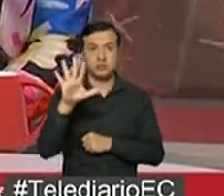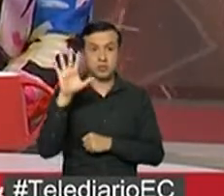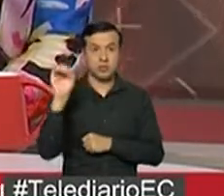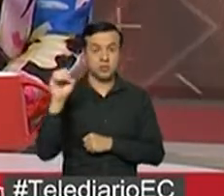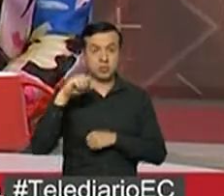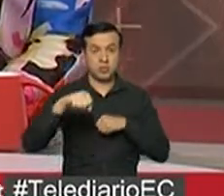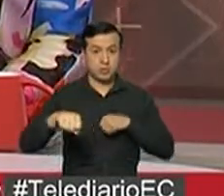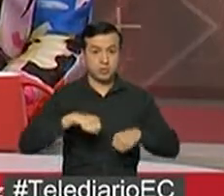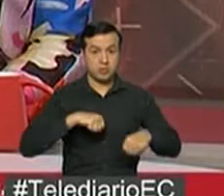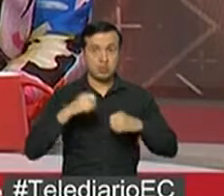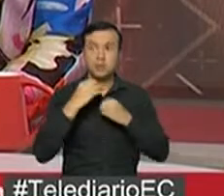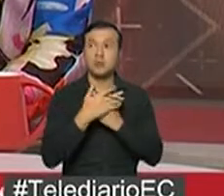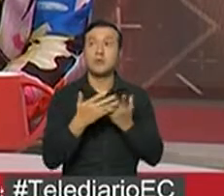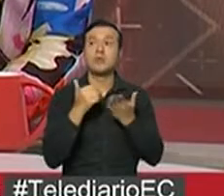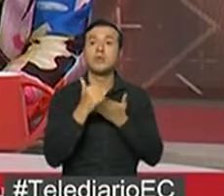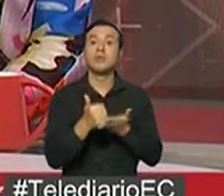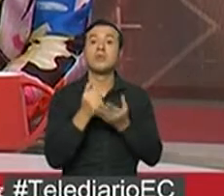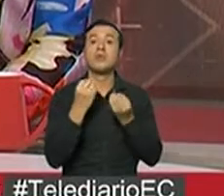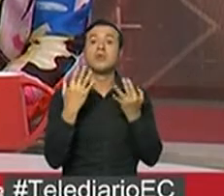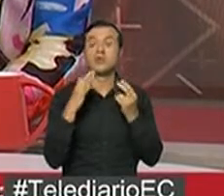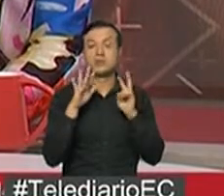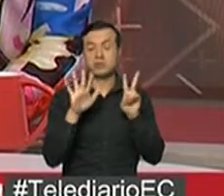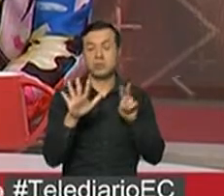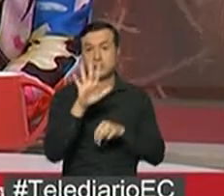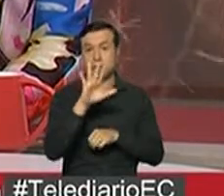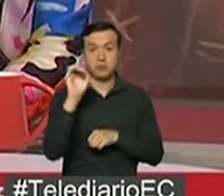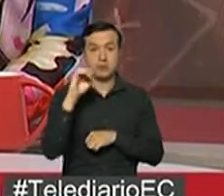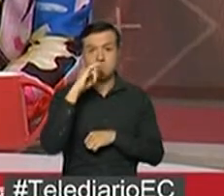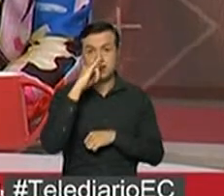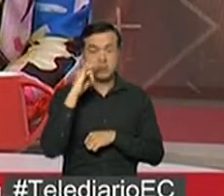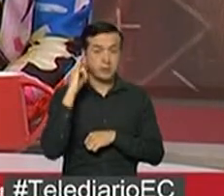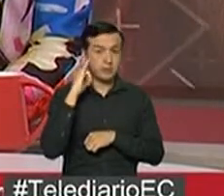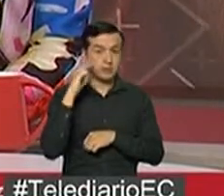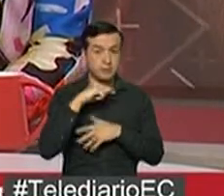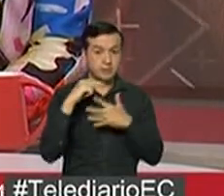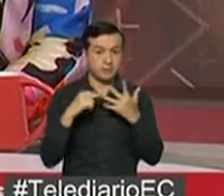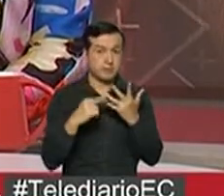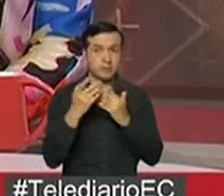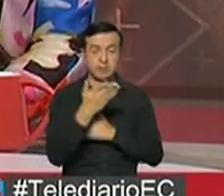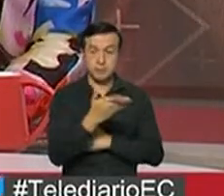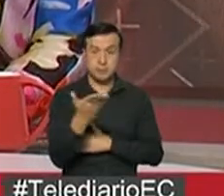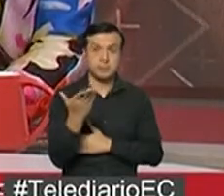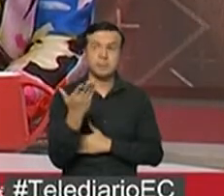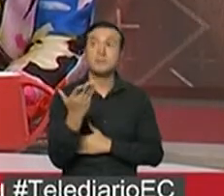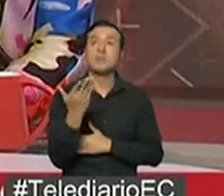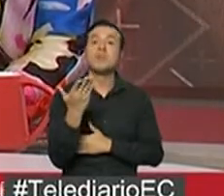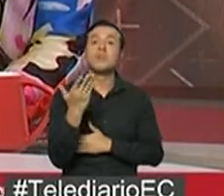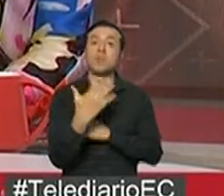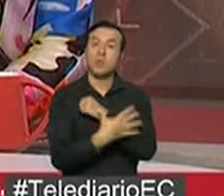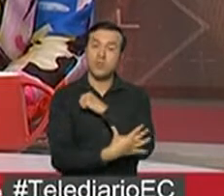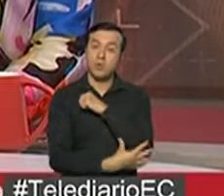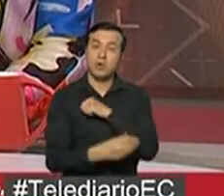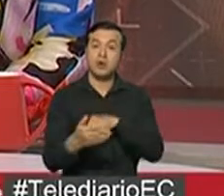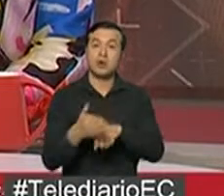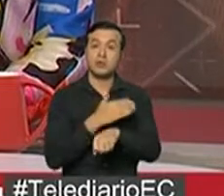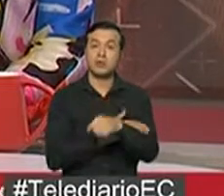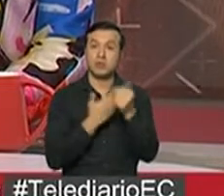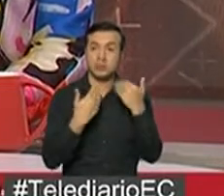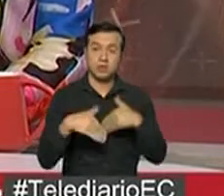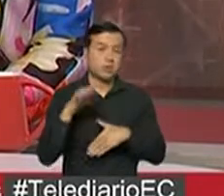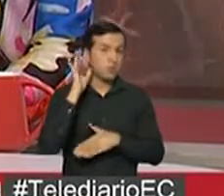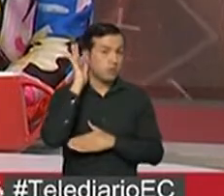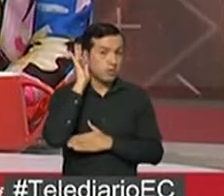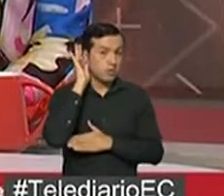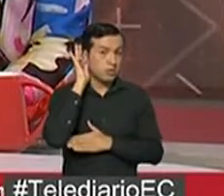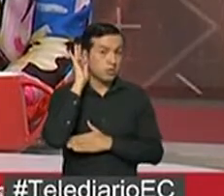en los que se rescató a 750 menores de edad en situación de mendicidad el último fin de semana se detuvo una mujer